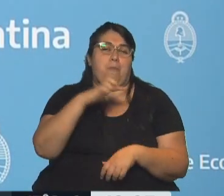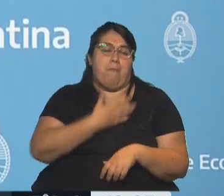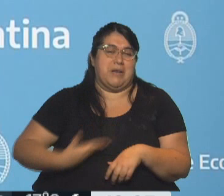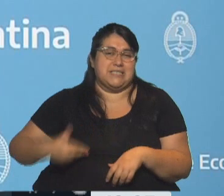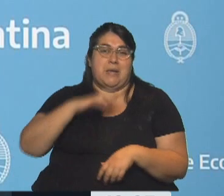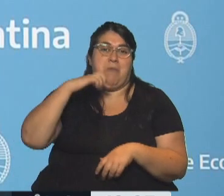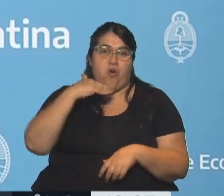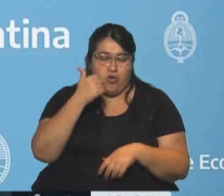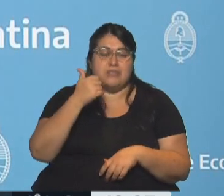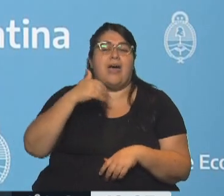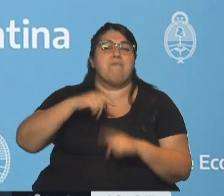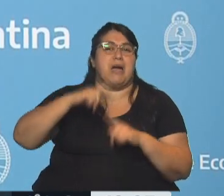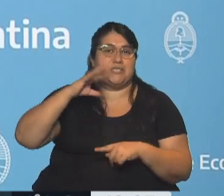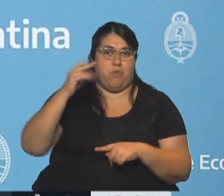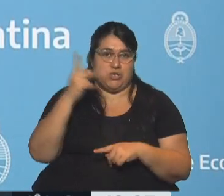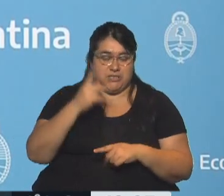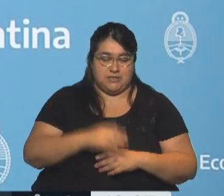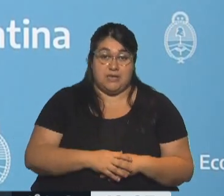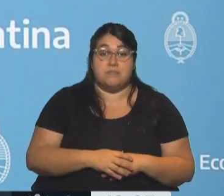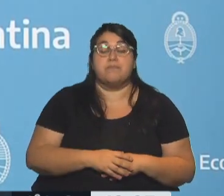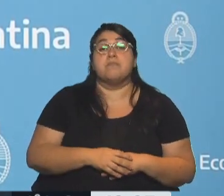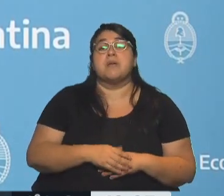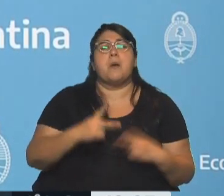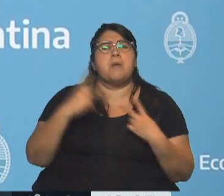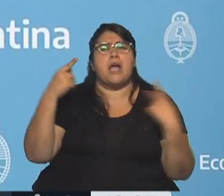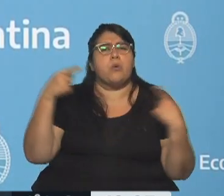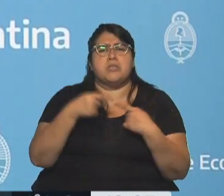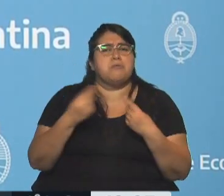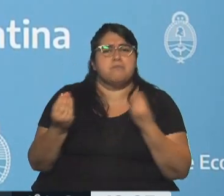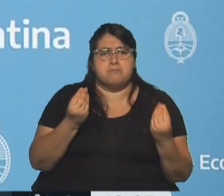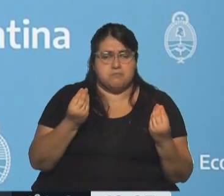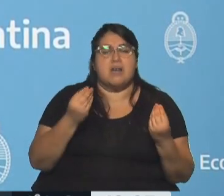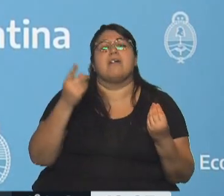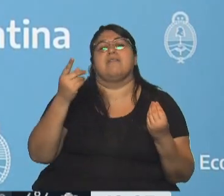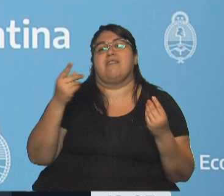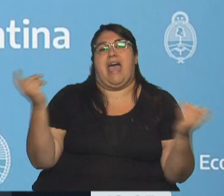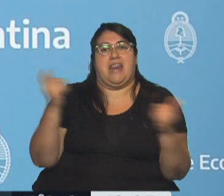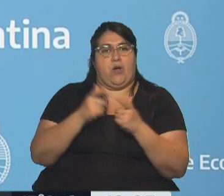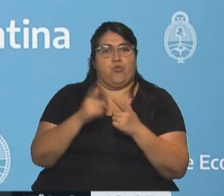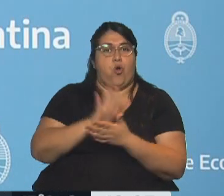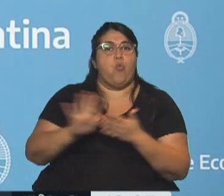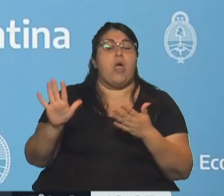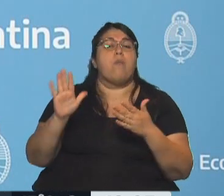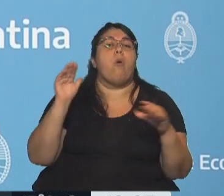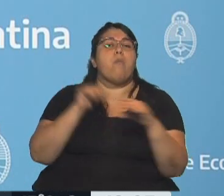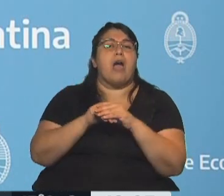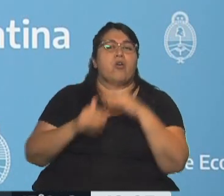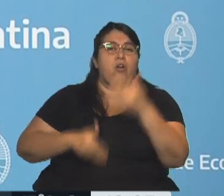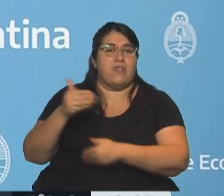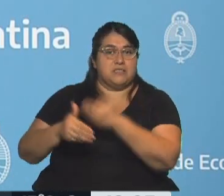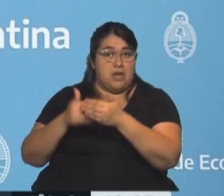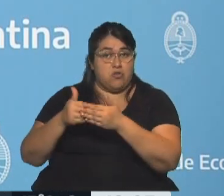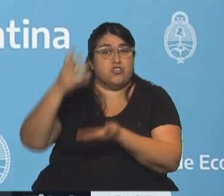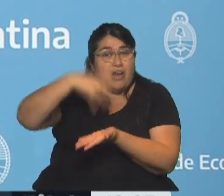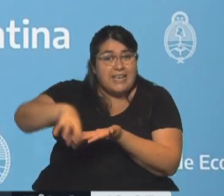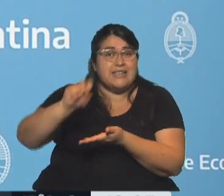bonaerense, Máximo Kirchner. El objetivo del viaje es participar de una reunión del nuevo Banco de Desarrollo, entidad